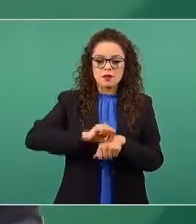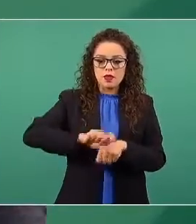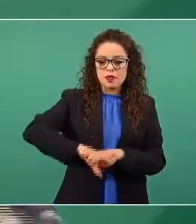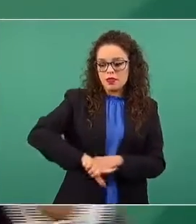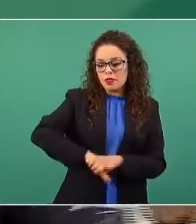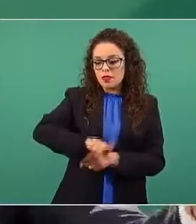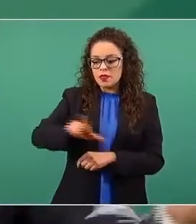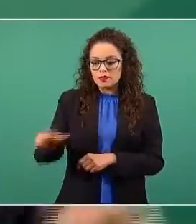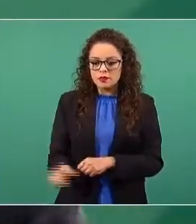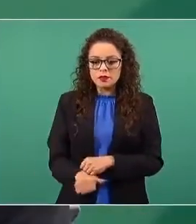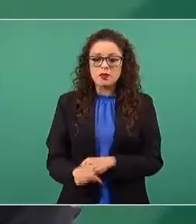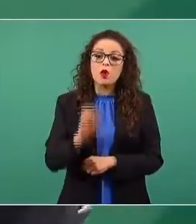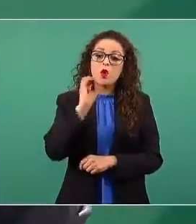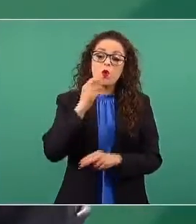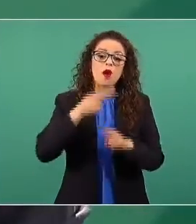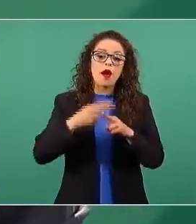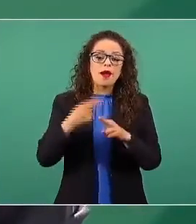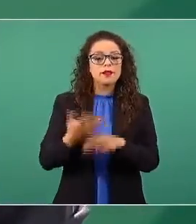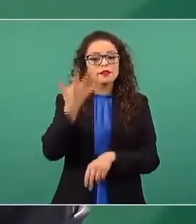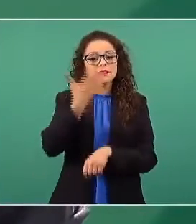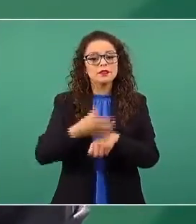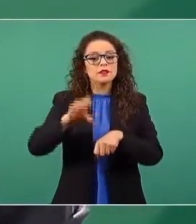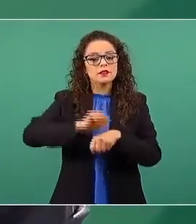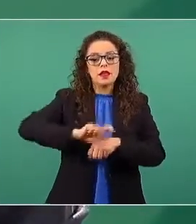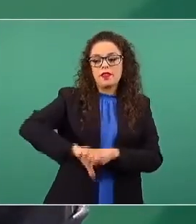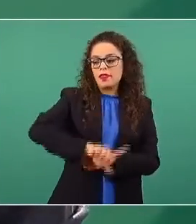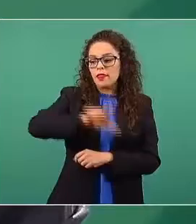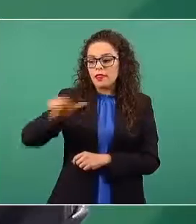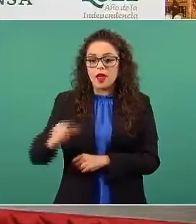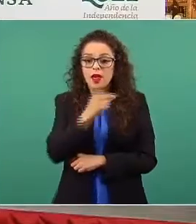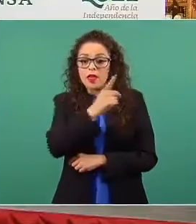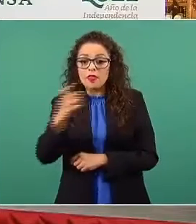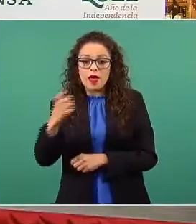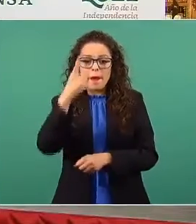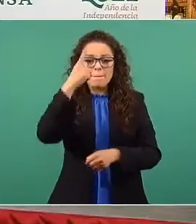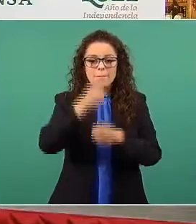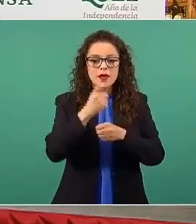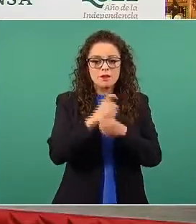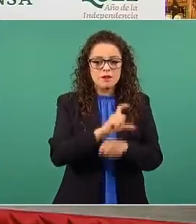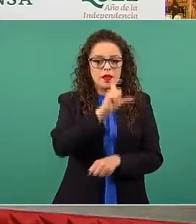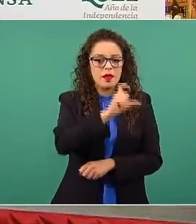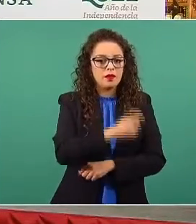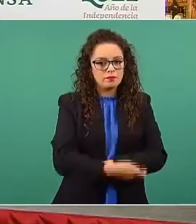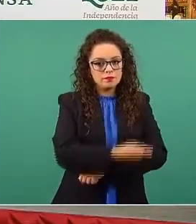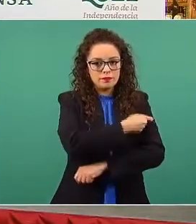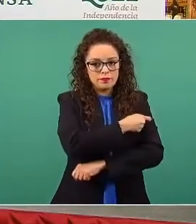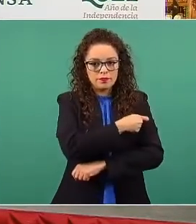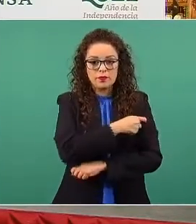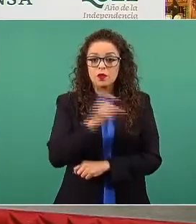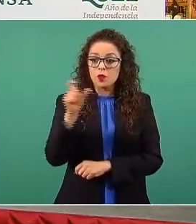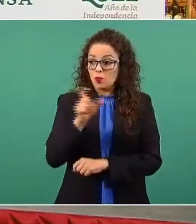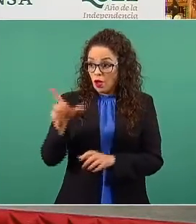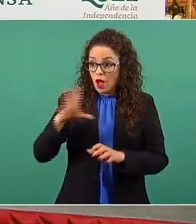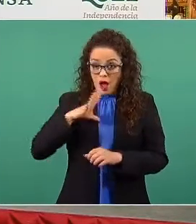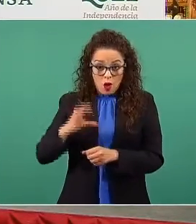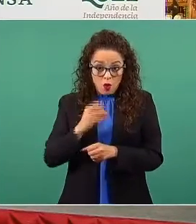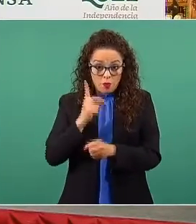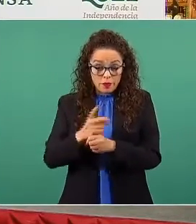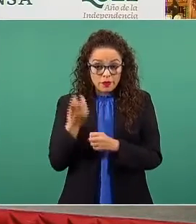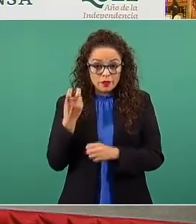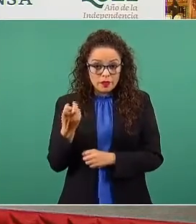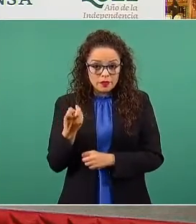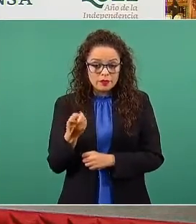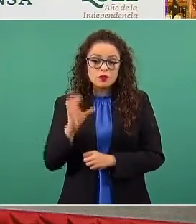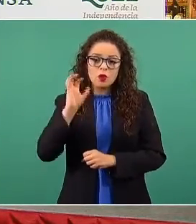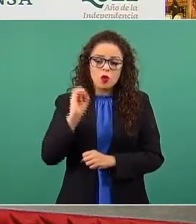después o hasta 5 semanas después de la primera dosis. Cuando le llegue esta oportunidad, y si usted prefiere